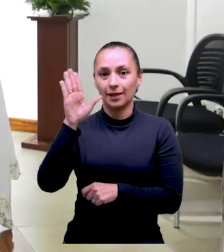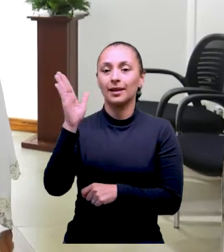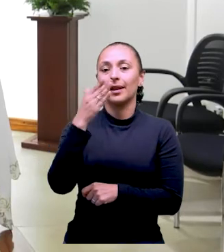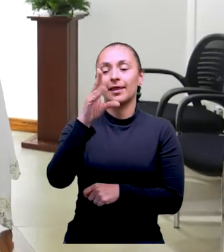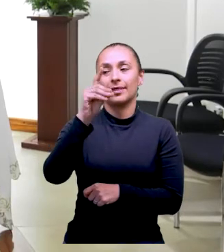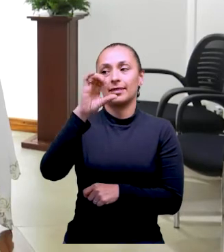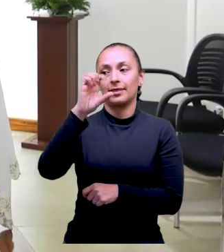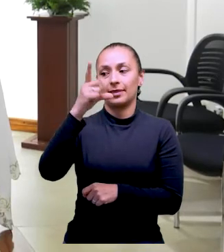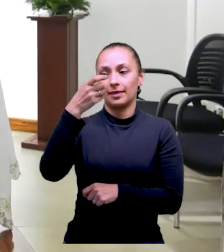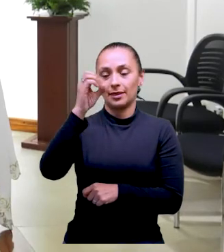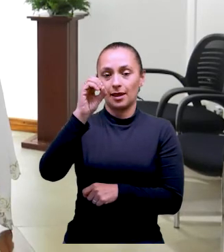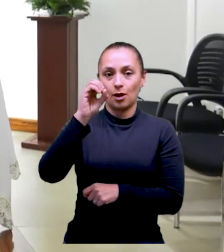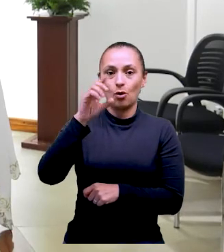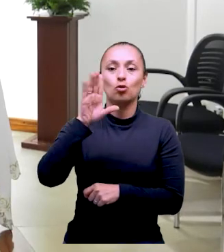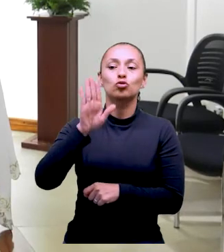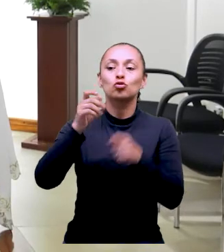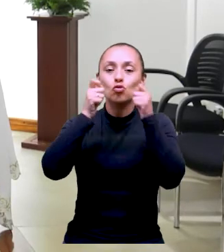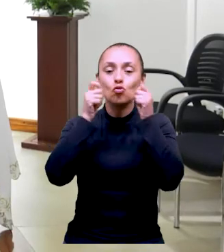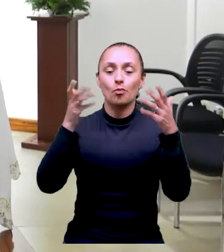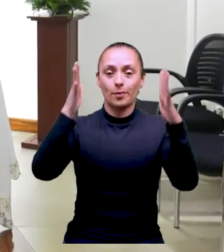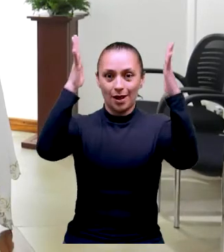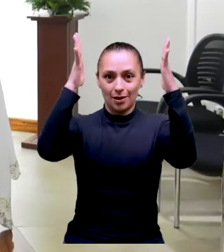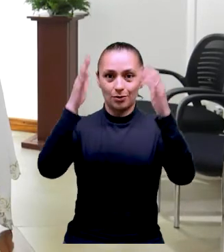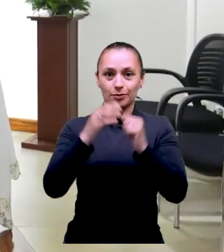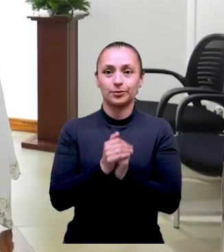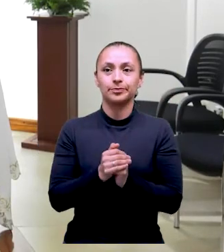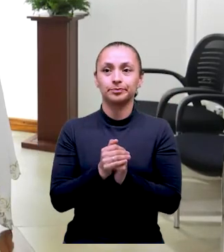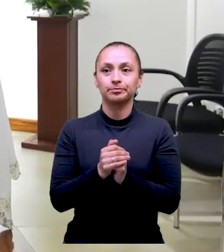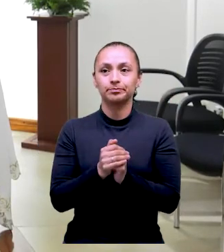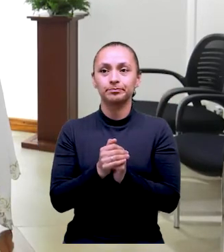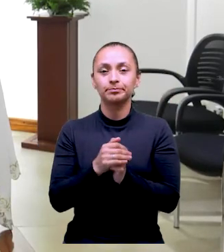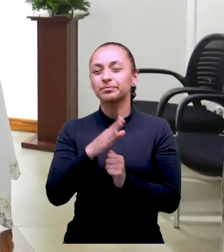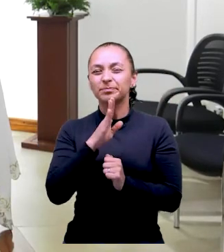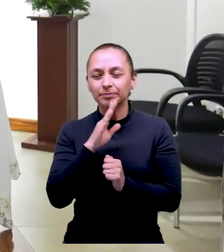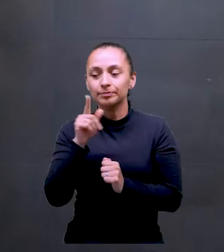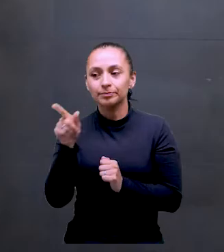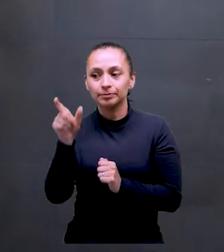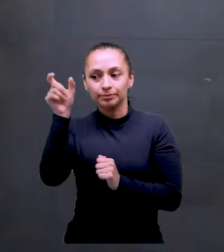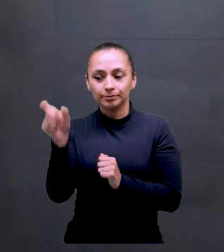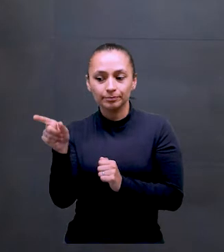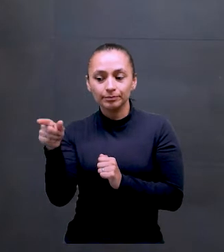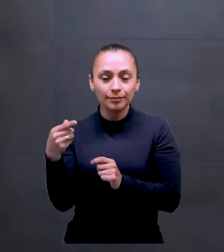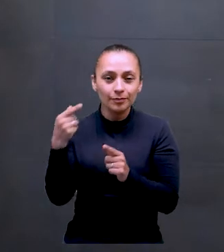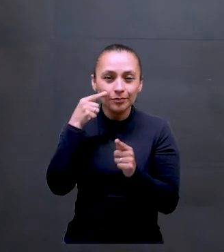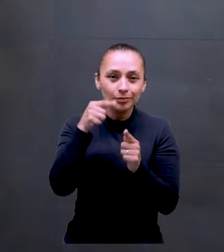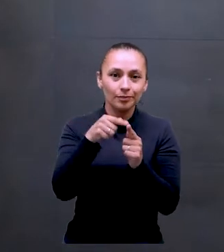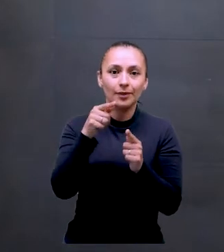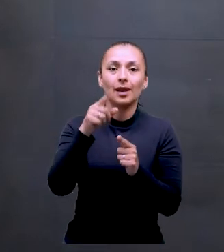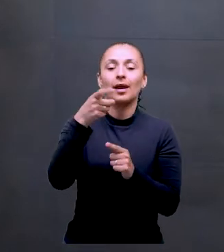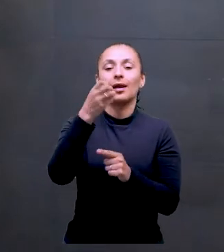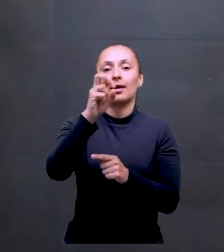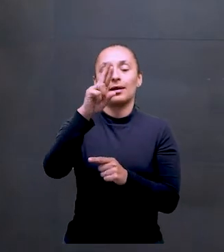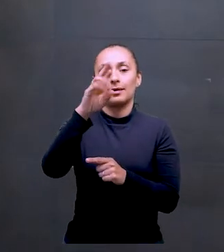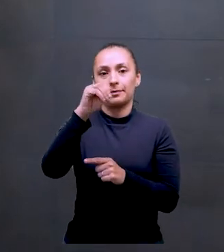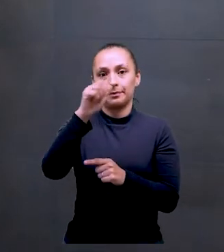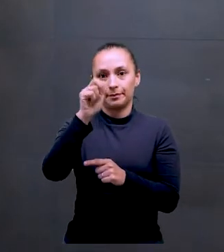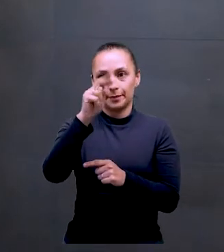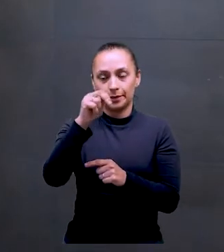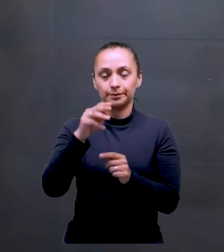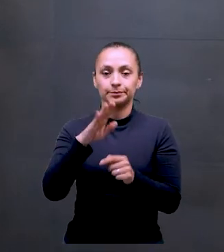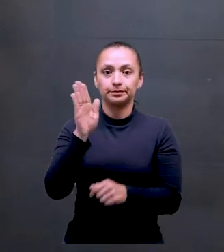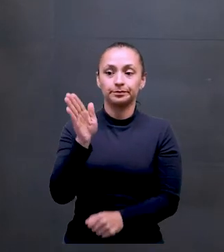y diego gabriel enríquez en sus cumpleaños intención germán esteban enrique